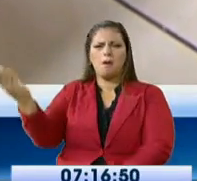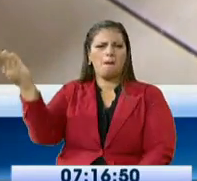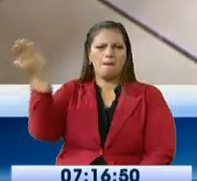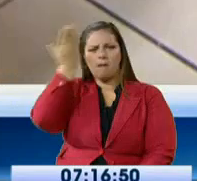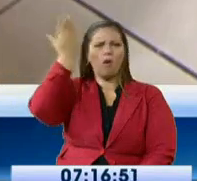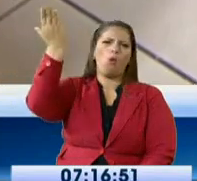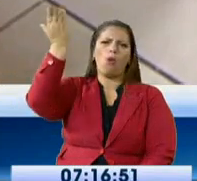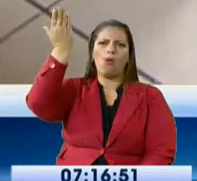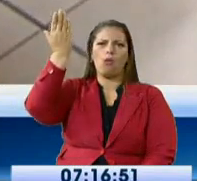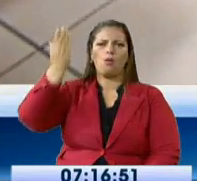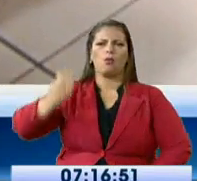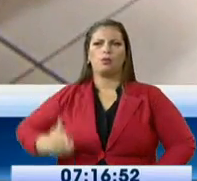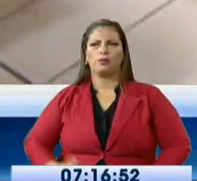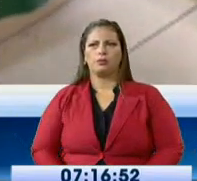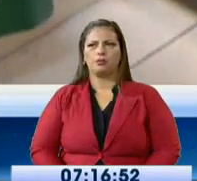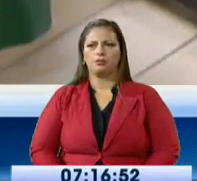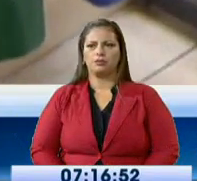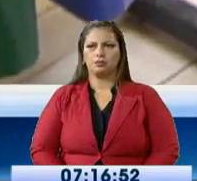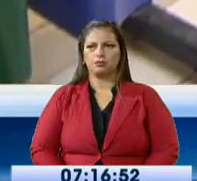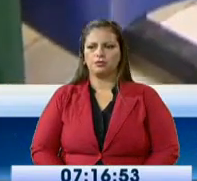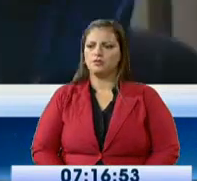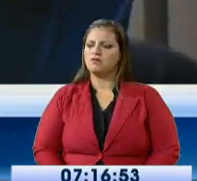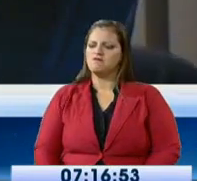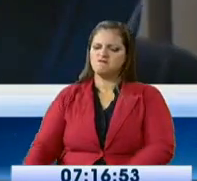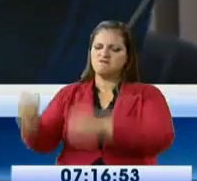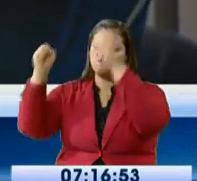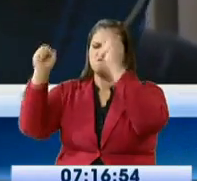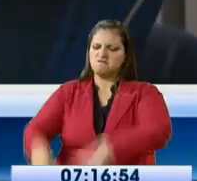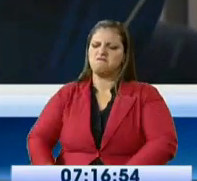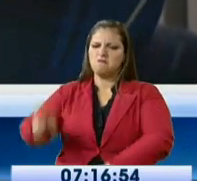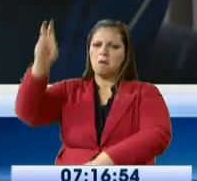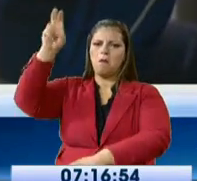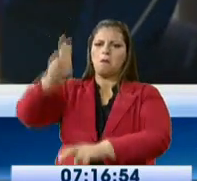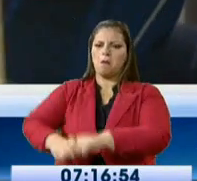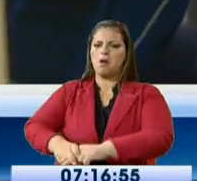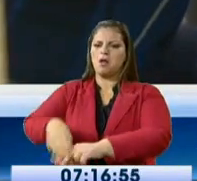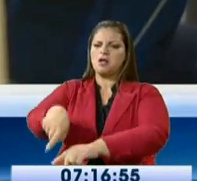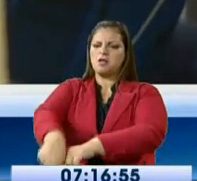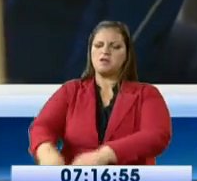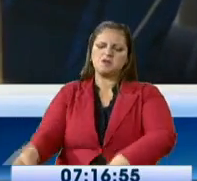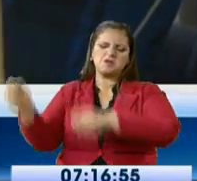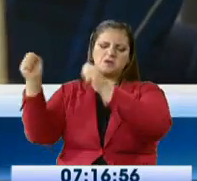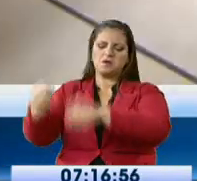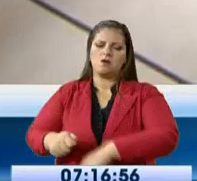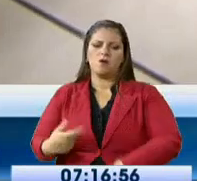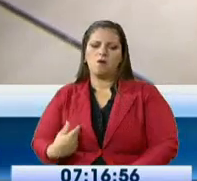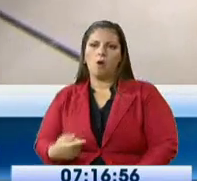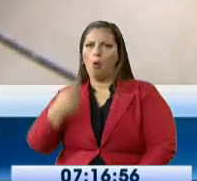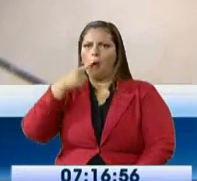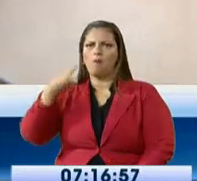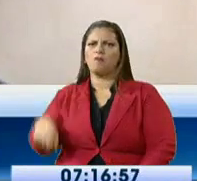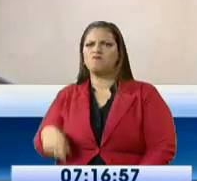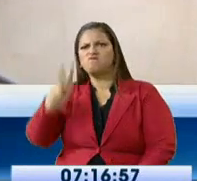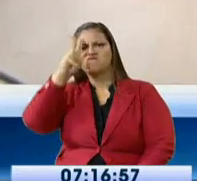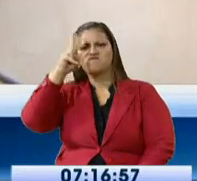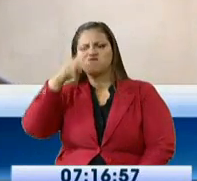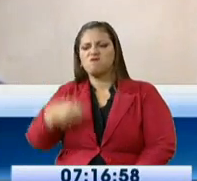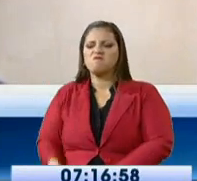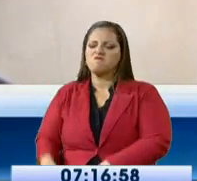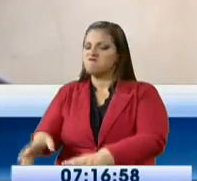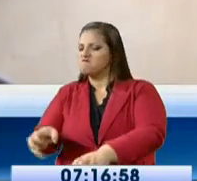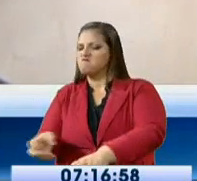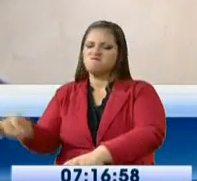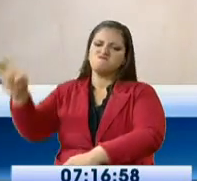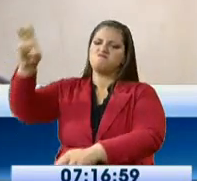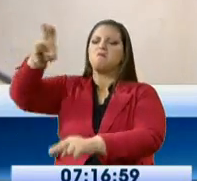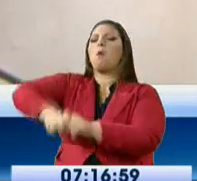lo sentaron a las bravas en el primero y se le sentaron encima prácticamente. Finalmente los abandonaron en una guardarraya ubicada en el kilómetro 17